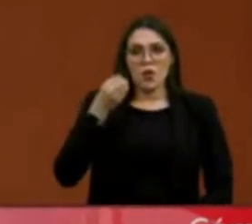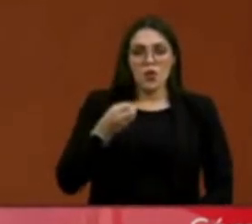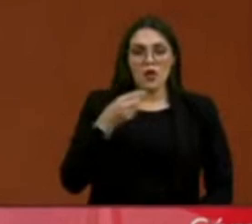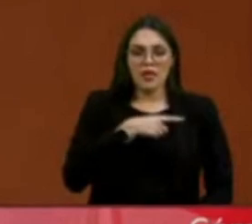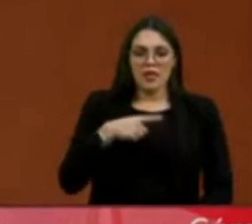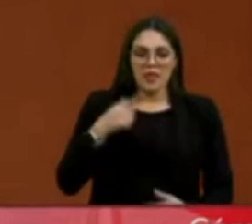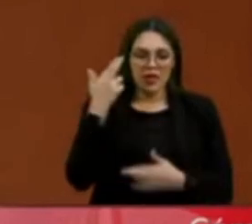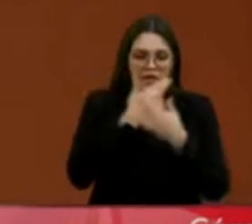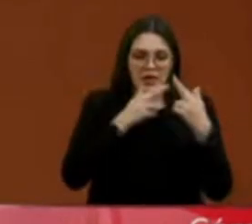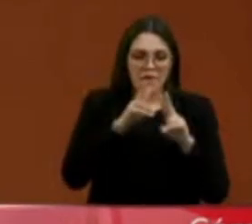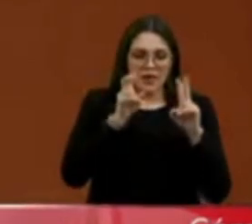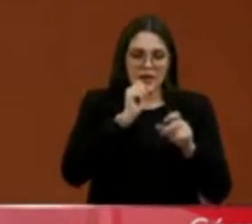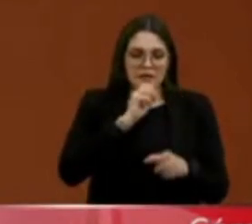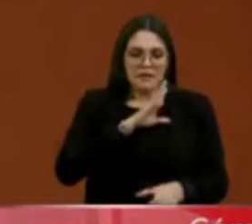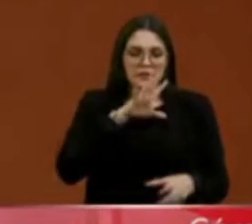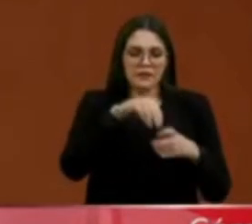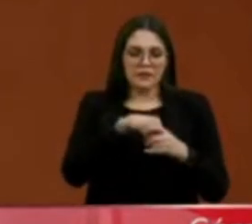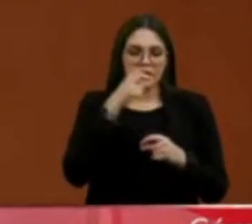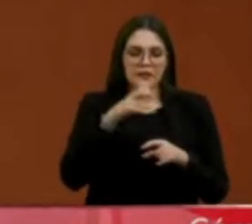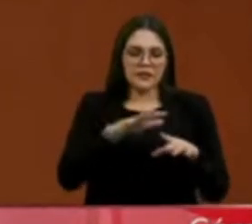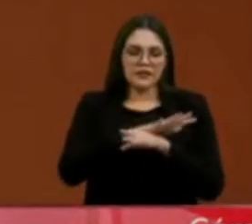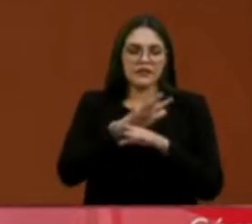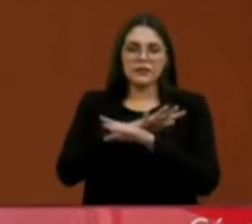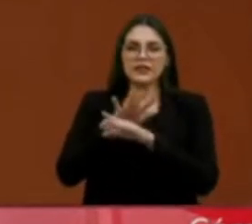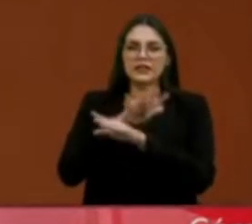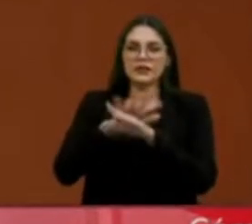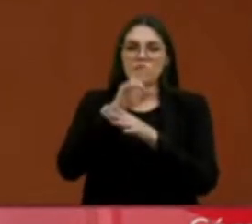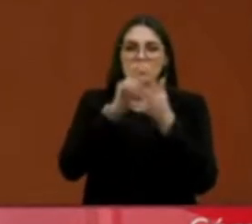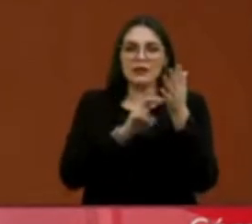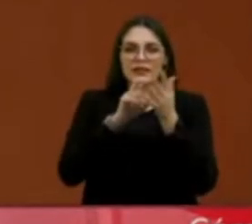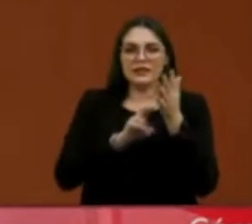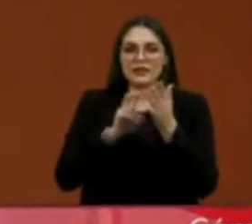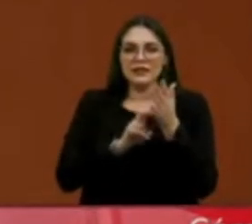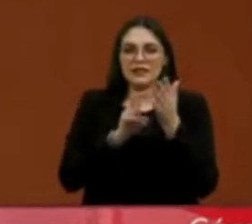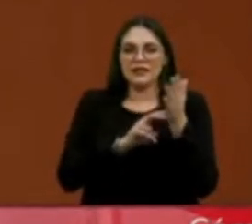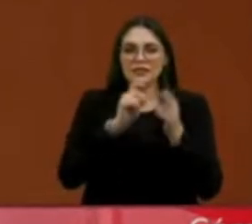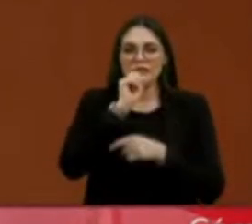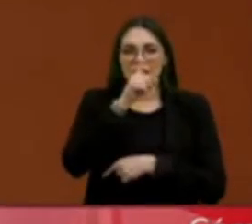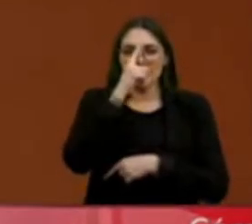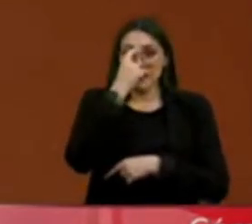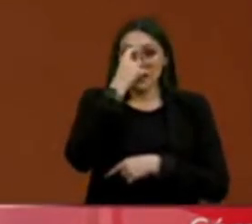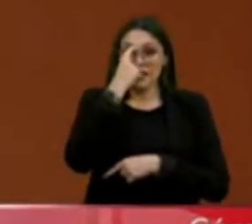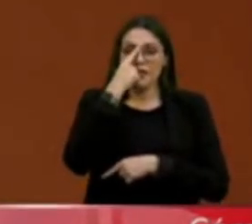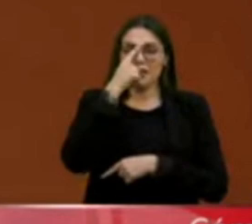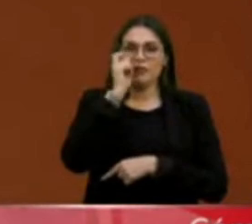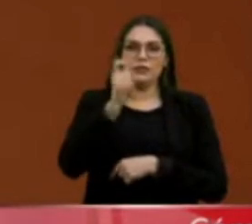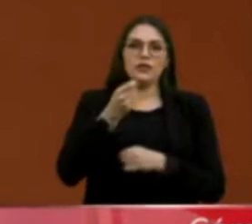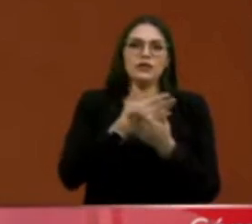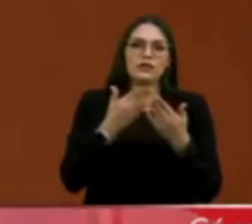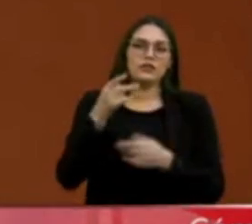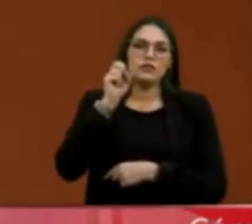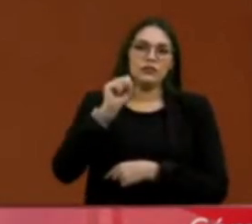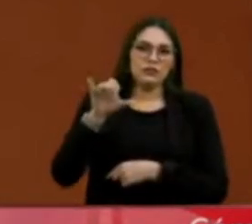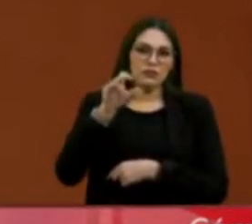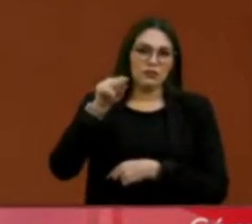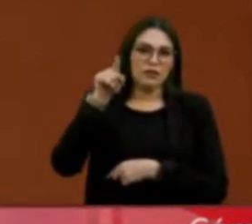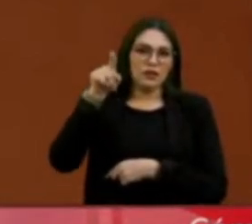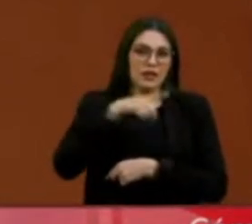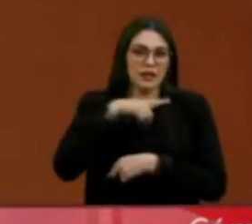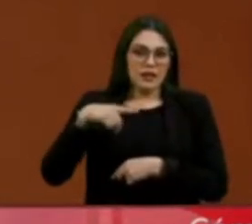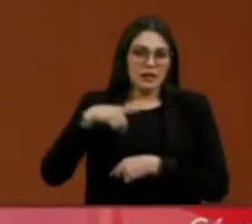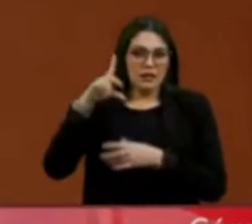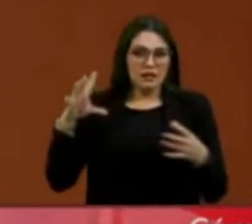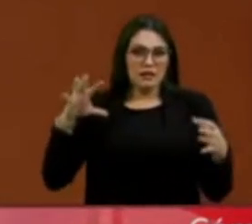la revisión propia de esta reforma. Y también es destacable que en sentencia de la Suprema Corte de Justicia de la Nación